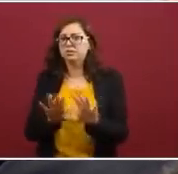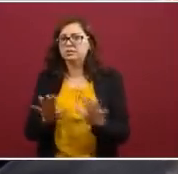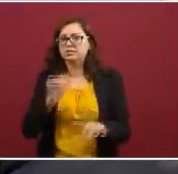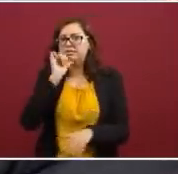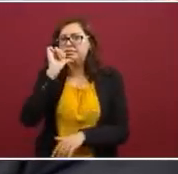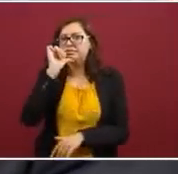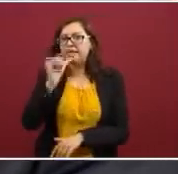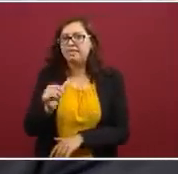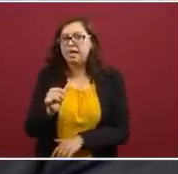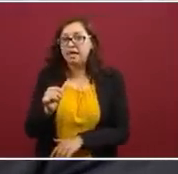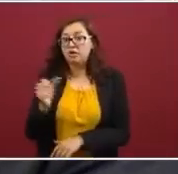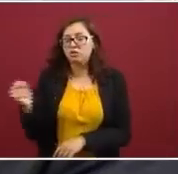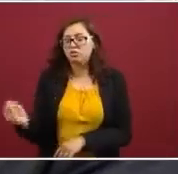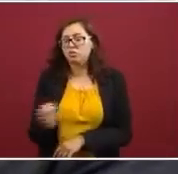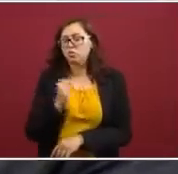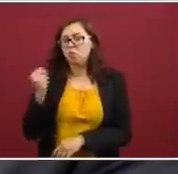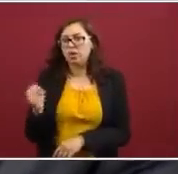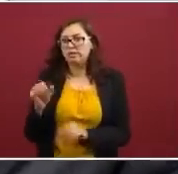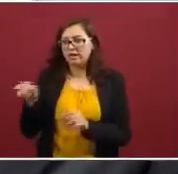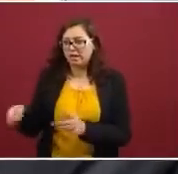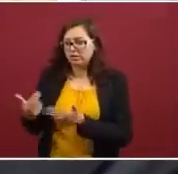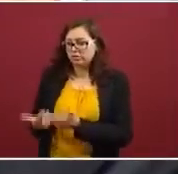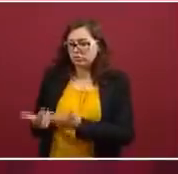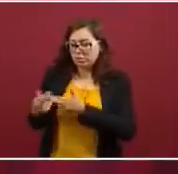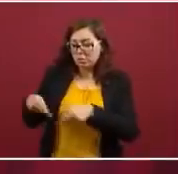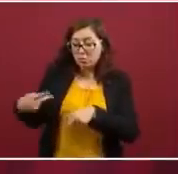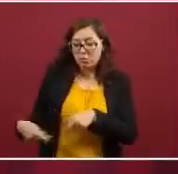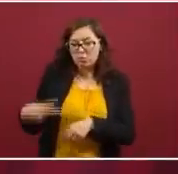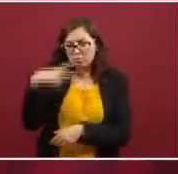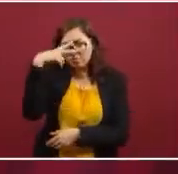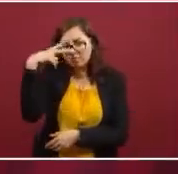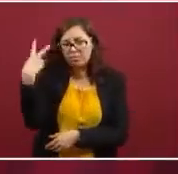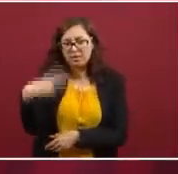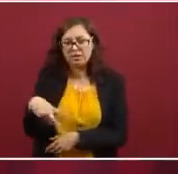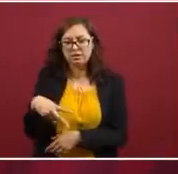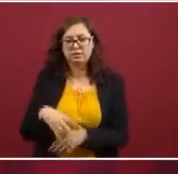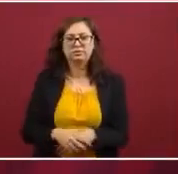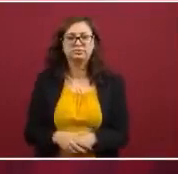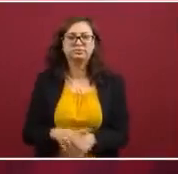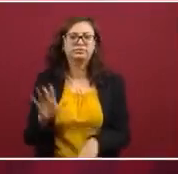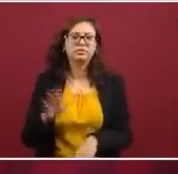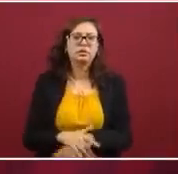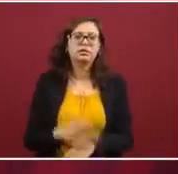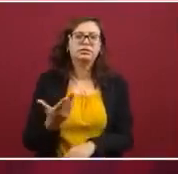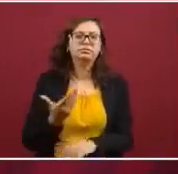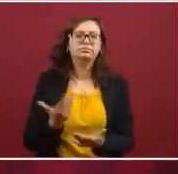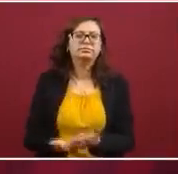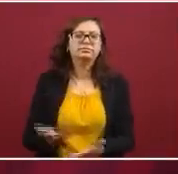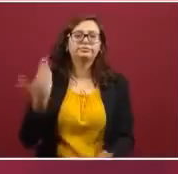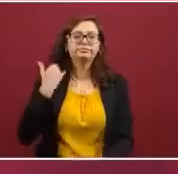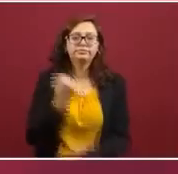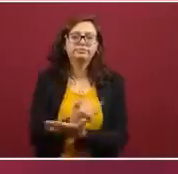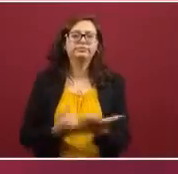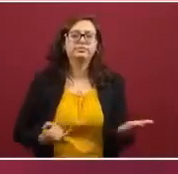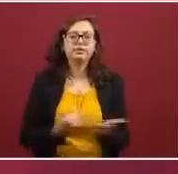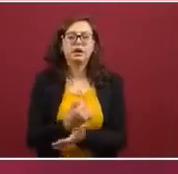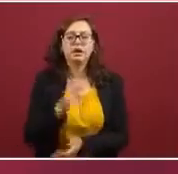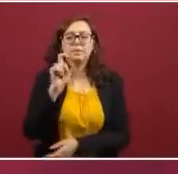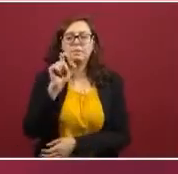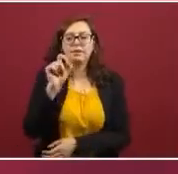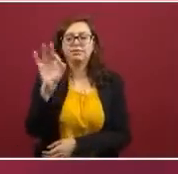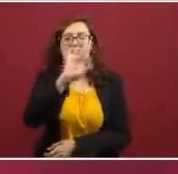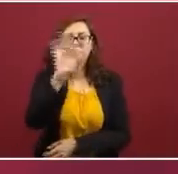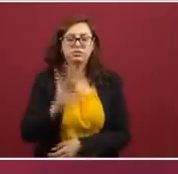¿Por qué digo esto? Porque se entregó el 20%, se